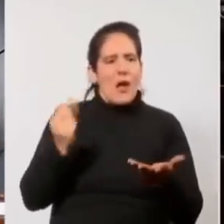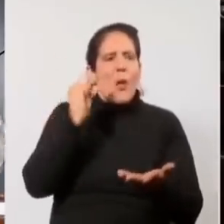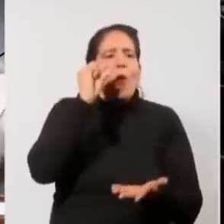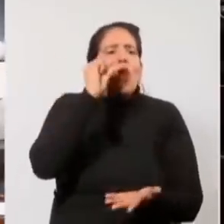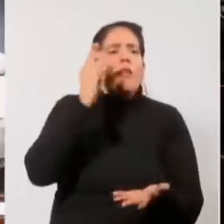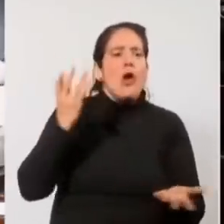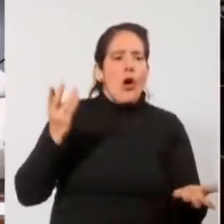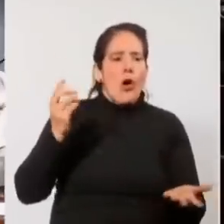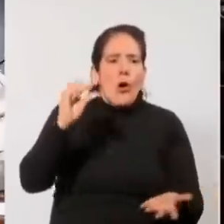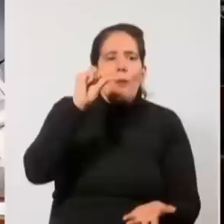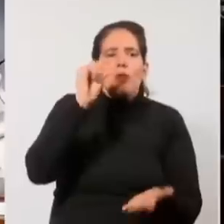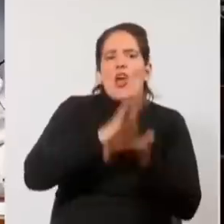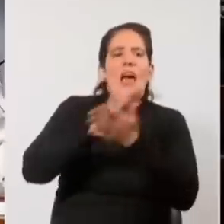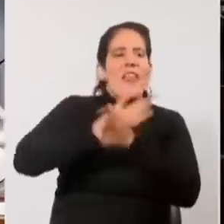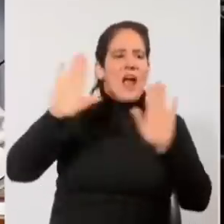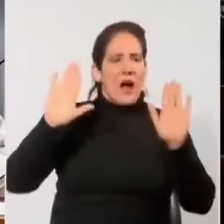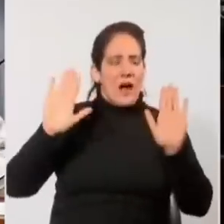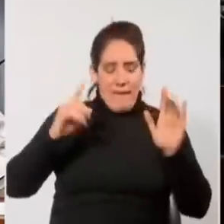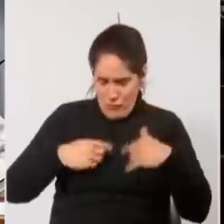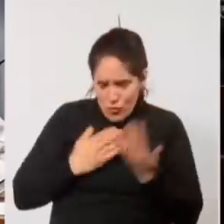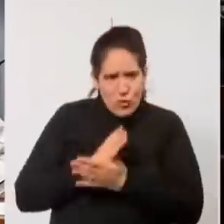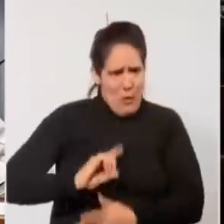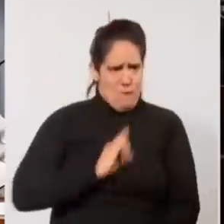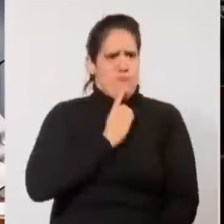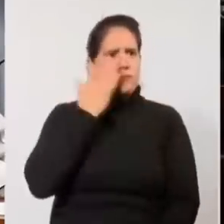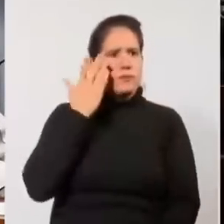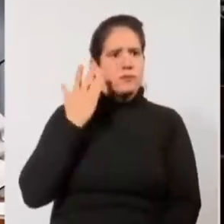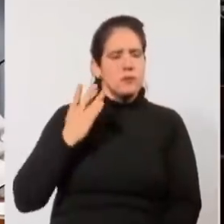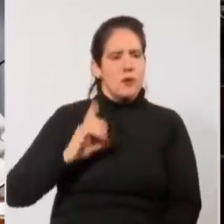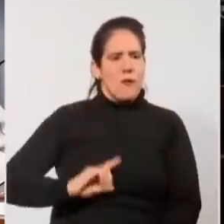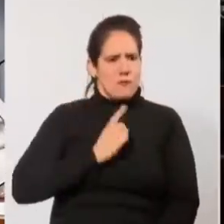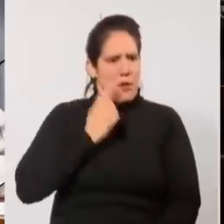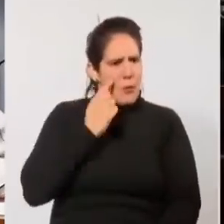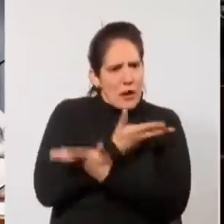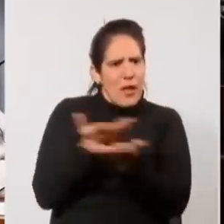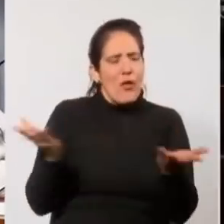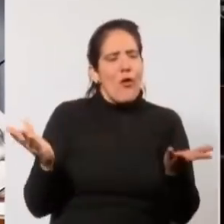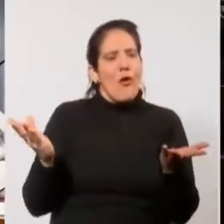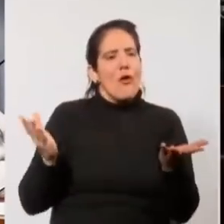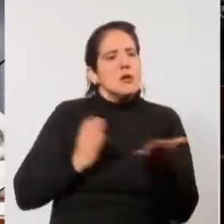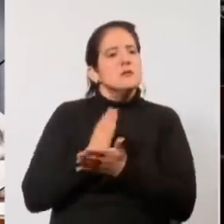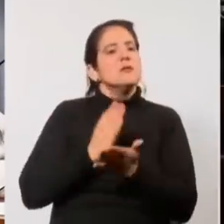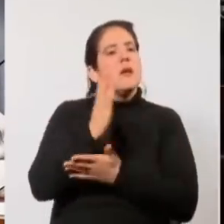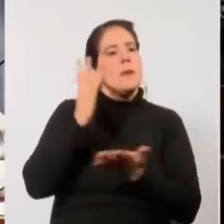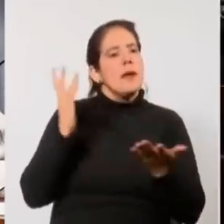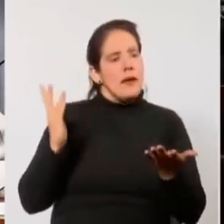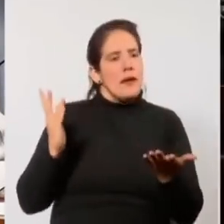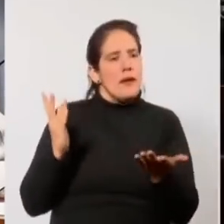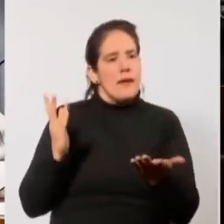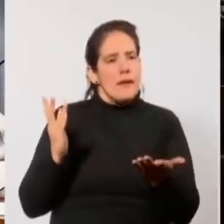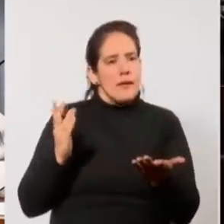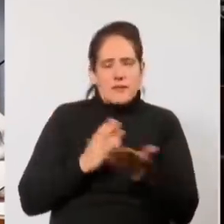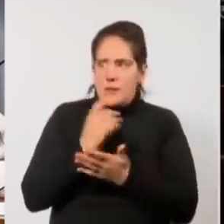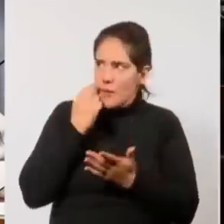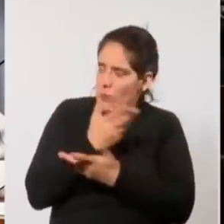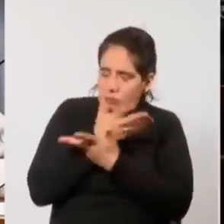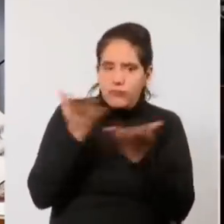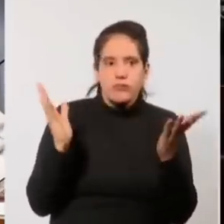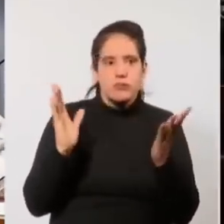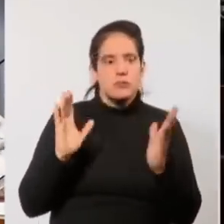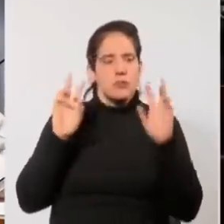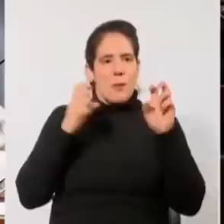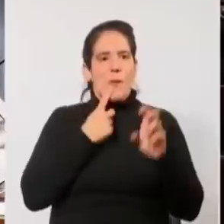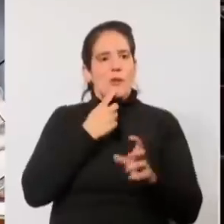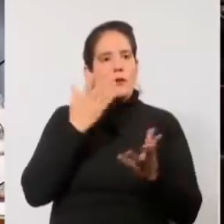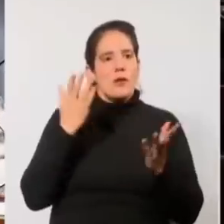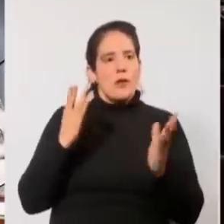poquito ni nada. Nosotros tenemos dignidad y la hemos demostrado cada vez que tenemos que hacer un acto político. Pero